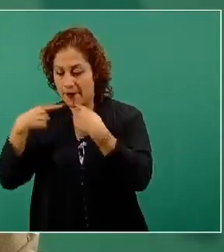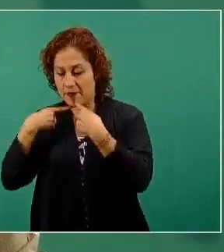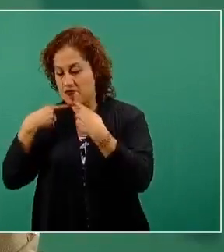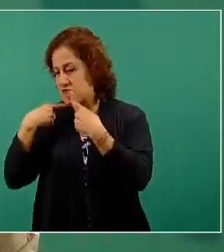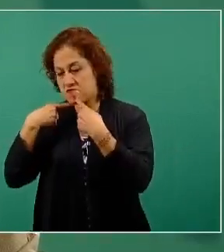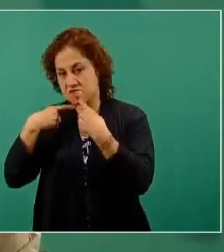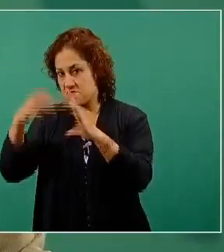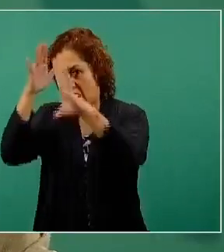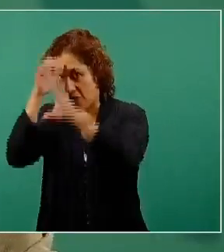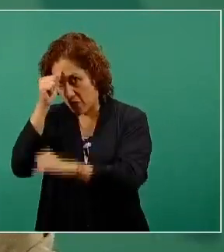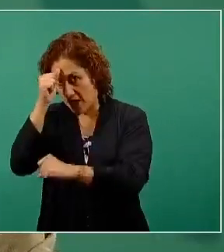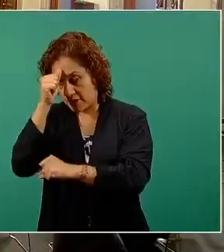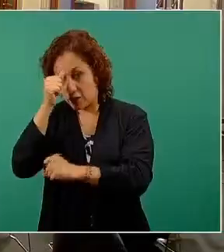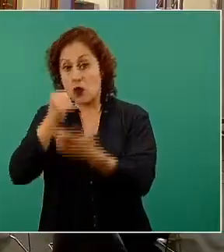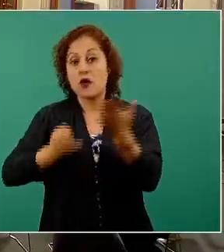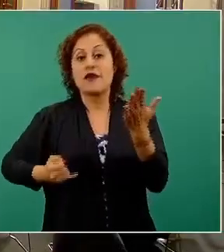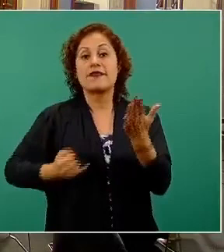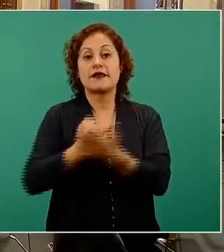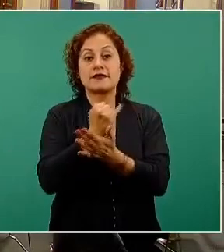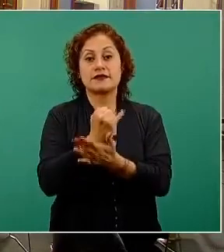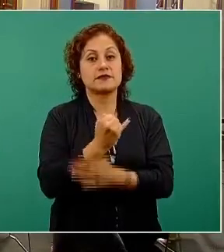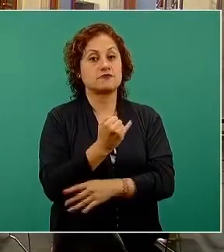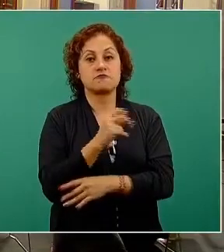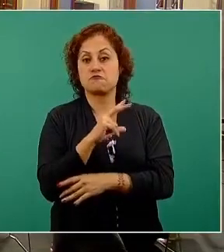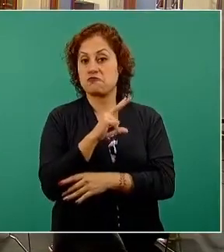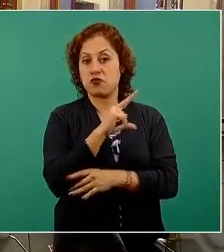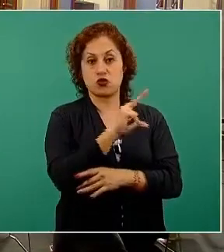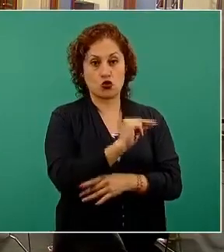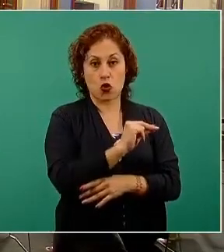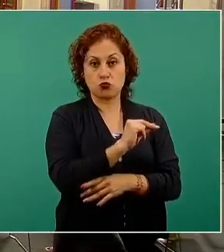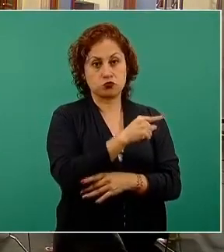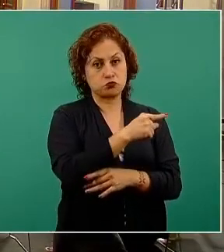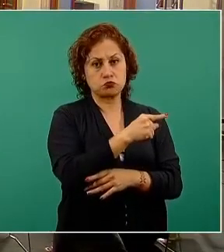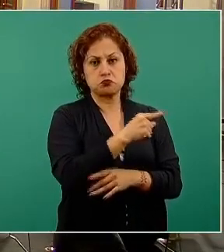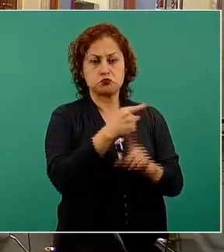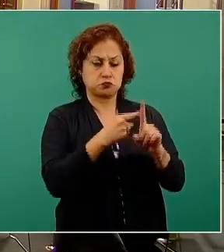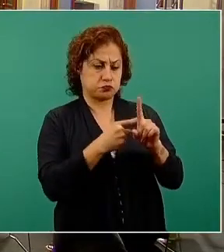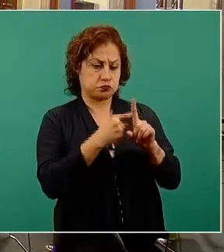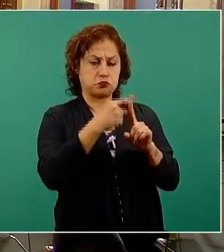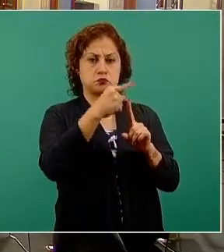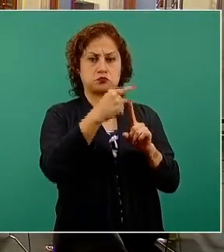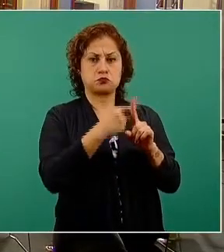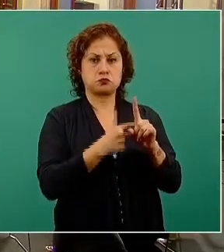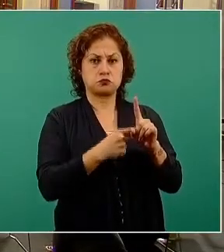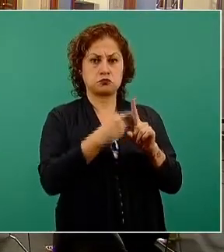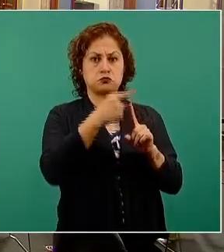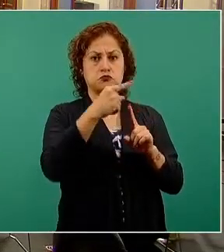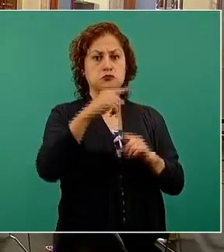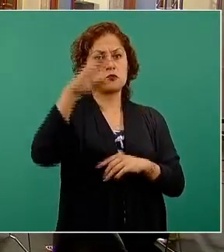son estos momentos de temperatura que no fueron suficientes o no